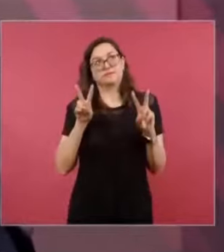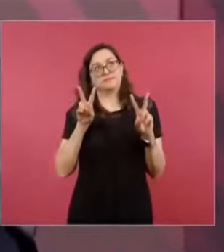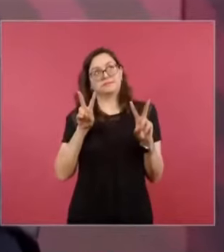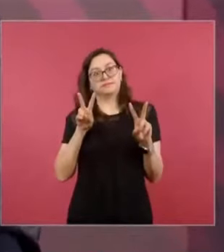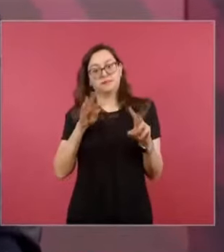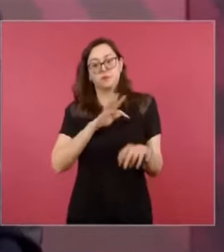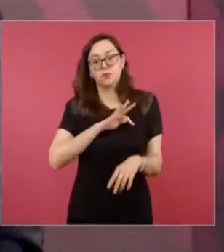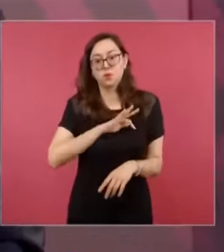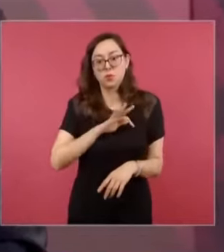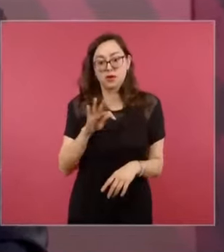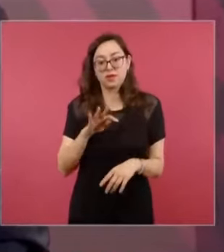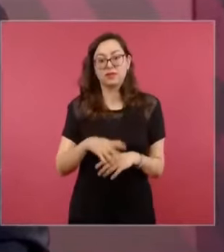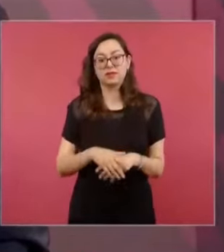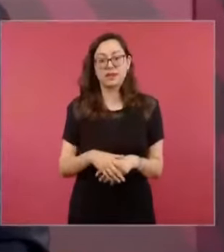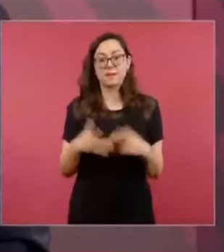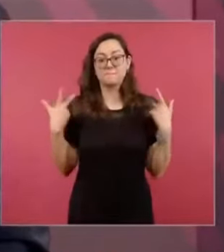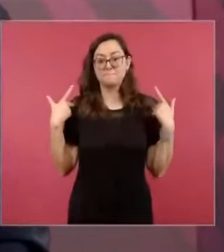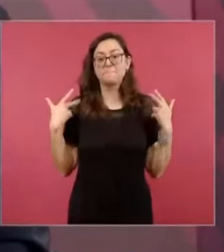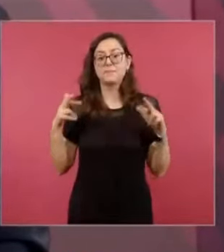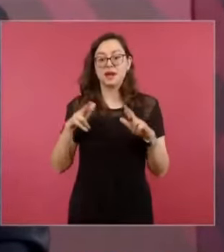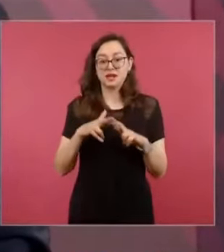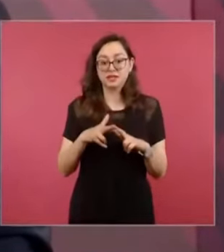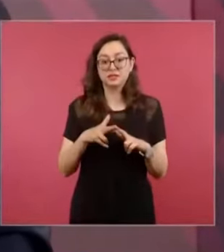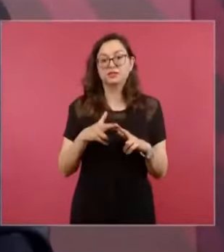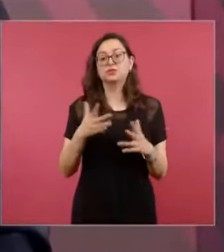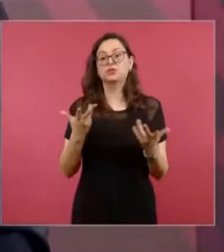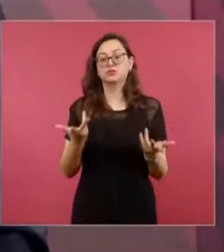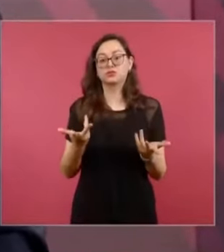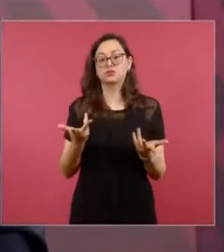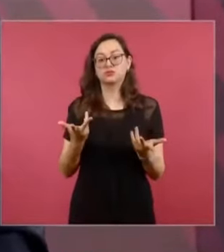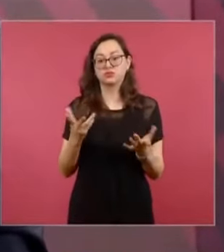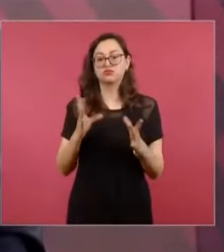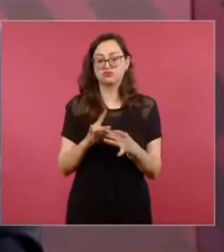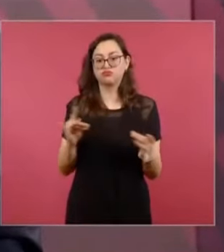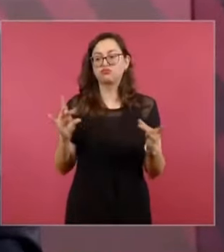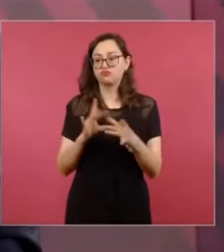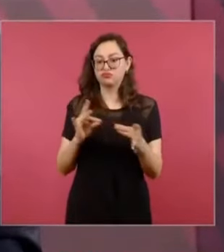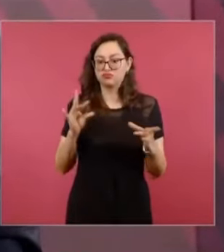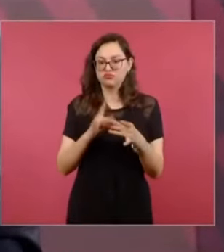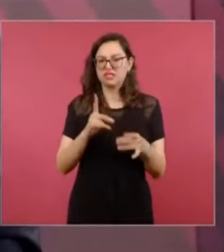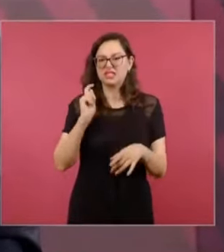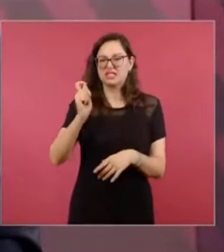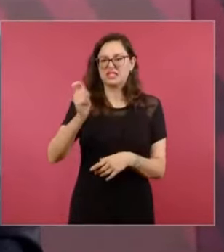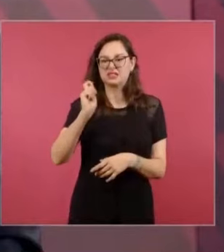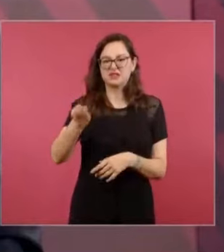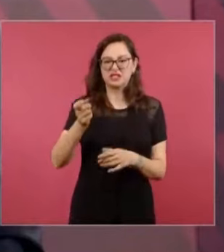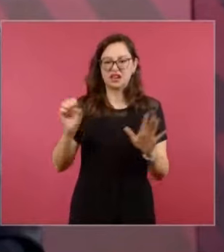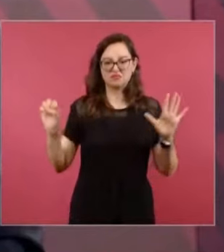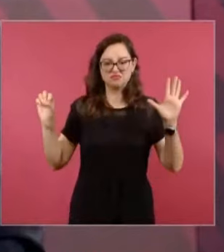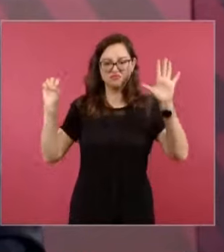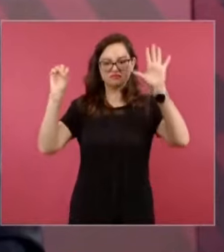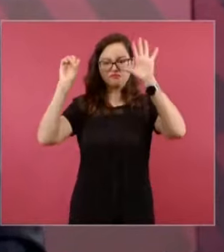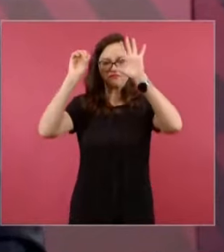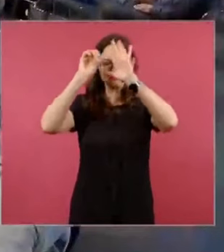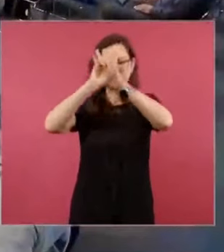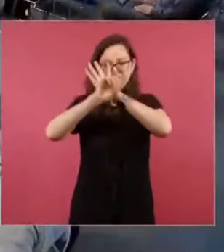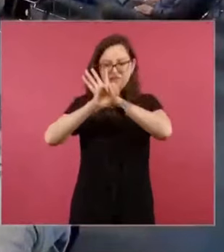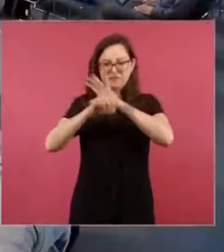maestros las maestras no donde hay se explicara el fenómeno